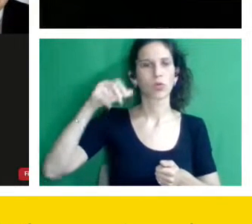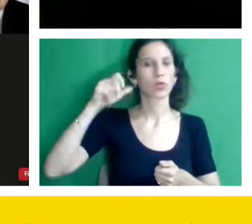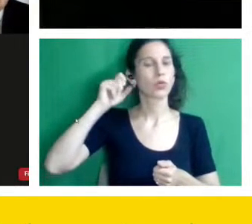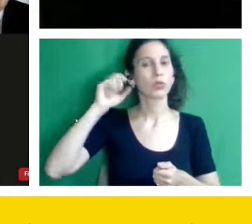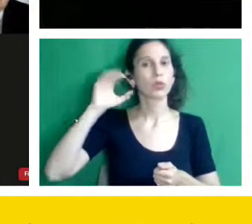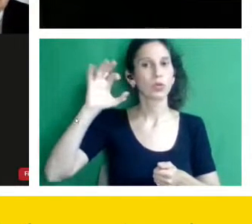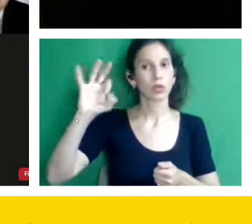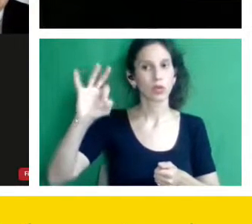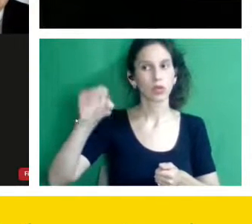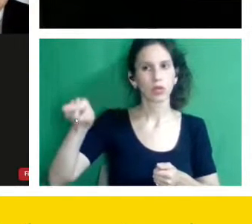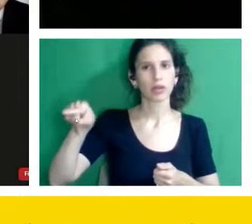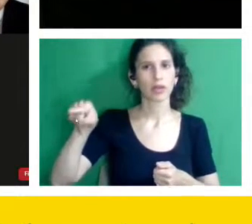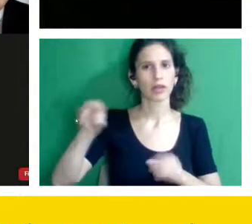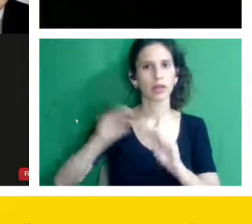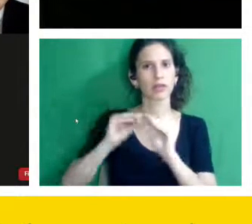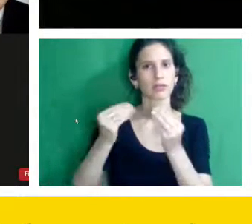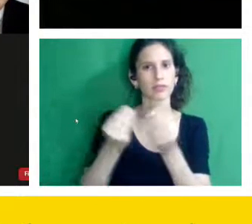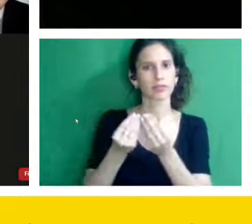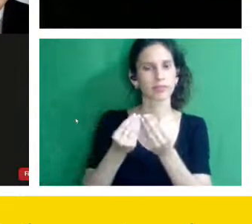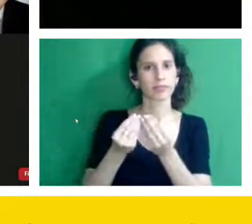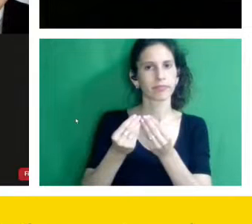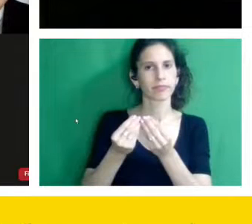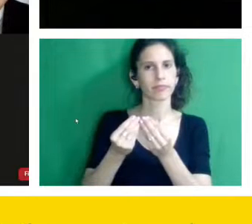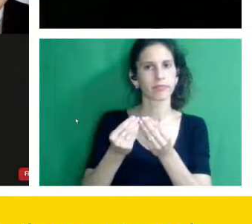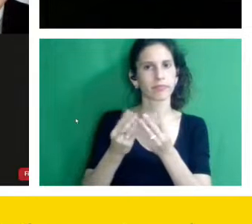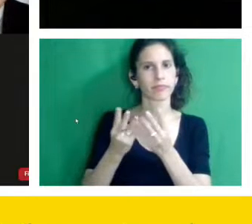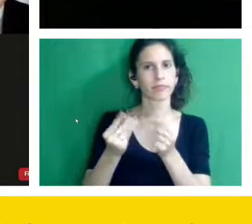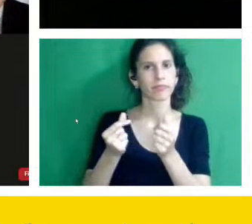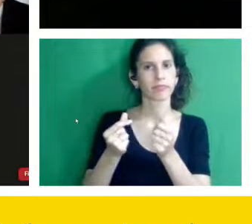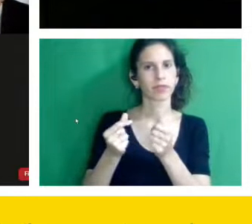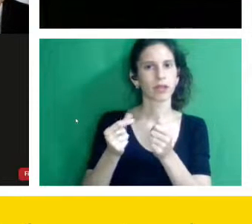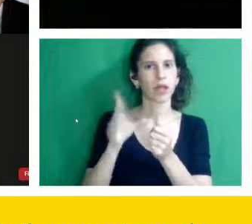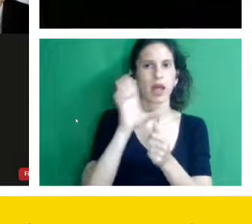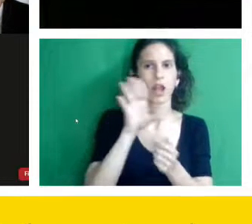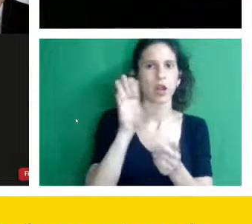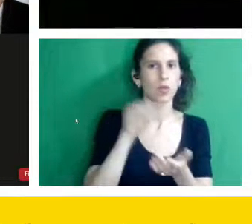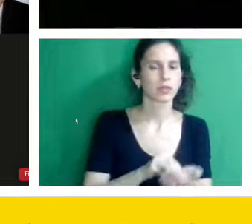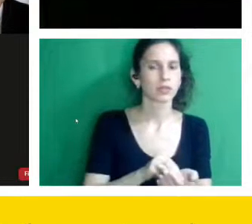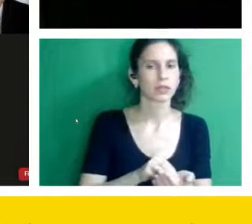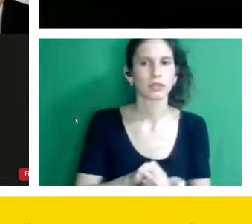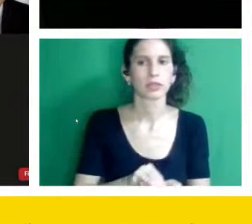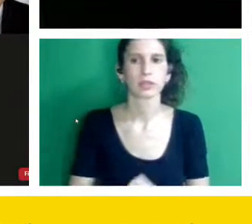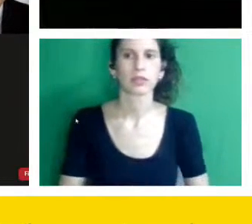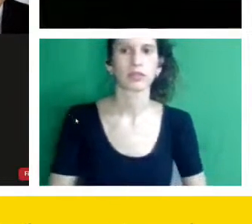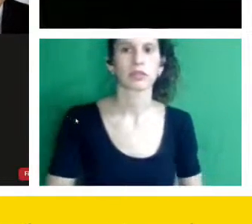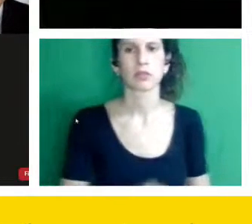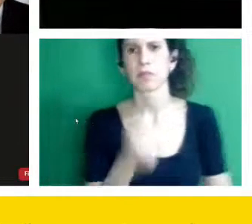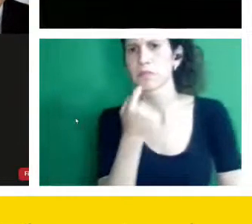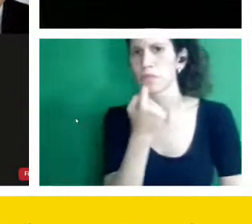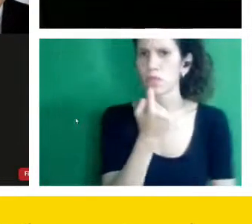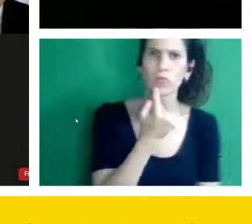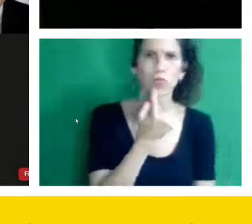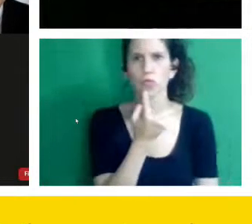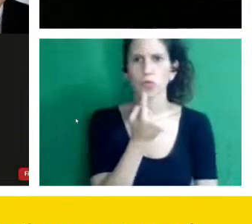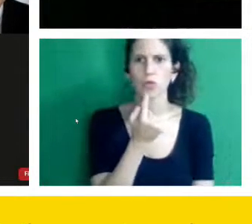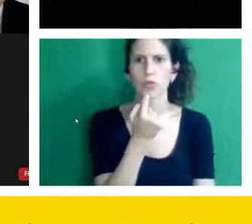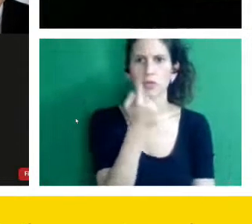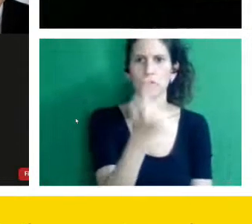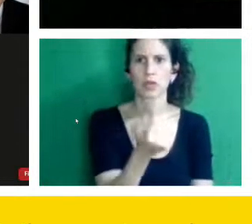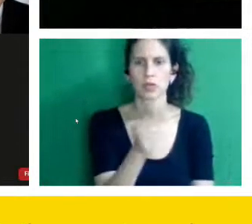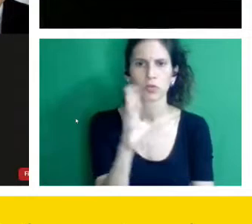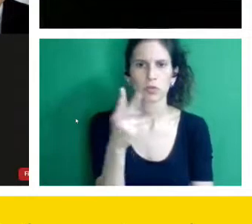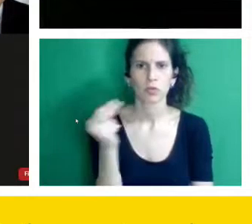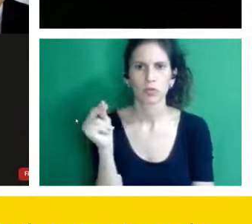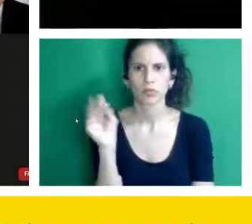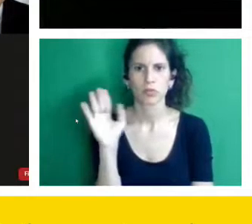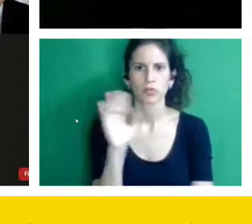conectando, muy bien. ¿Alguien más? ¿Alguna pregunta? No, perfecto, no. Bien. ¿No?